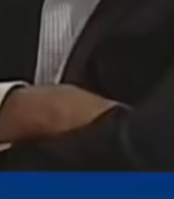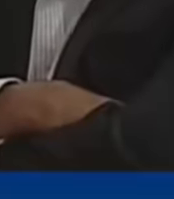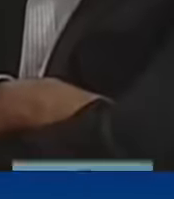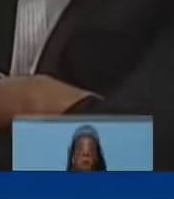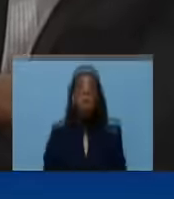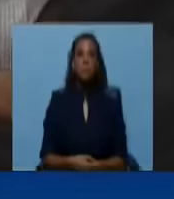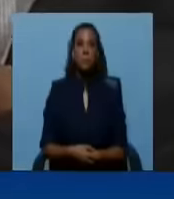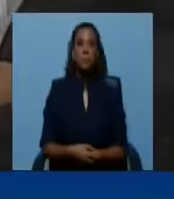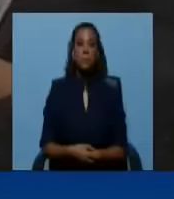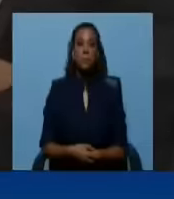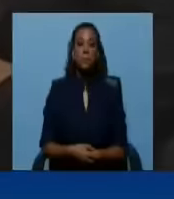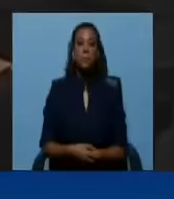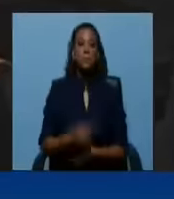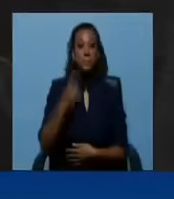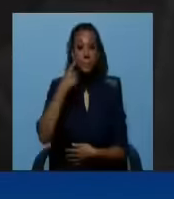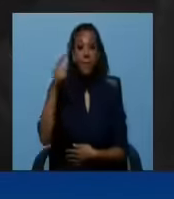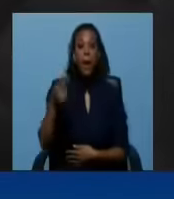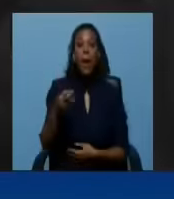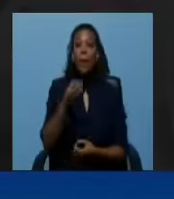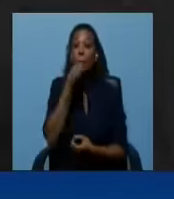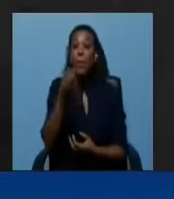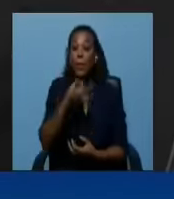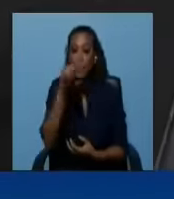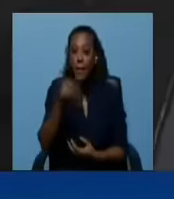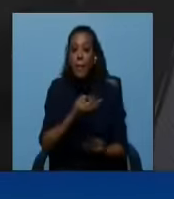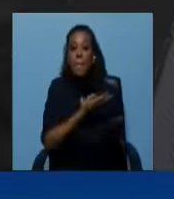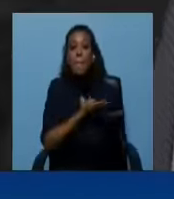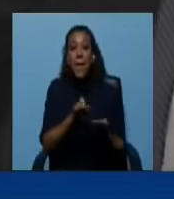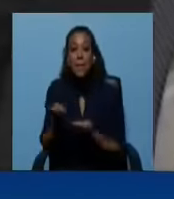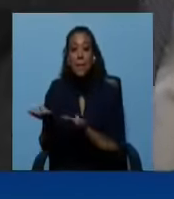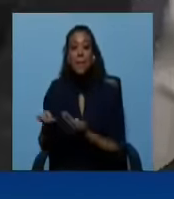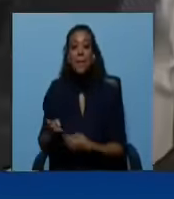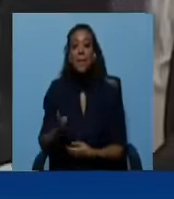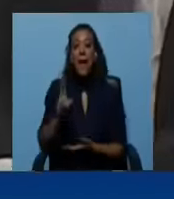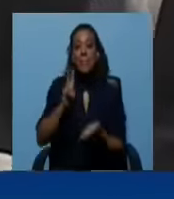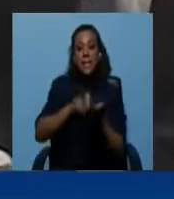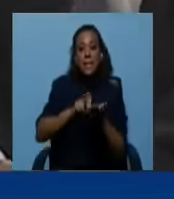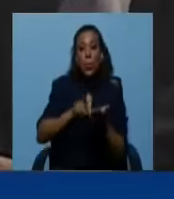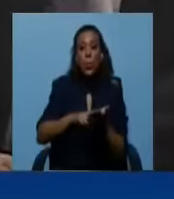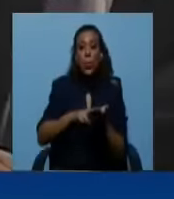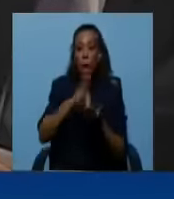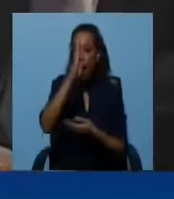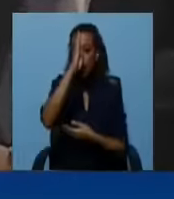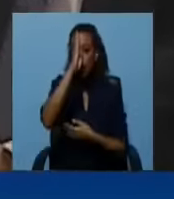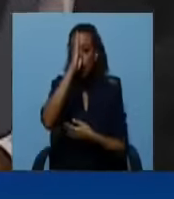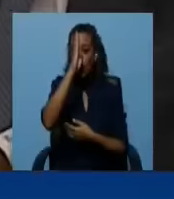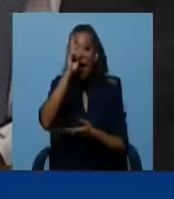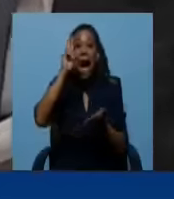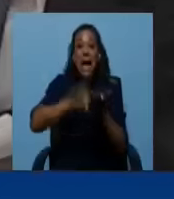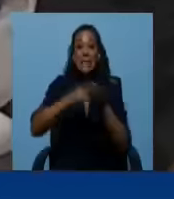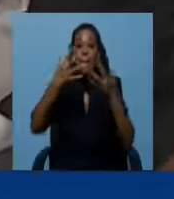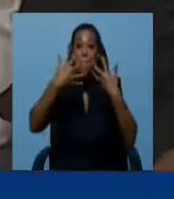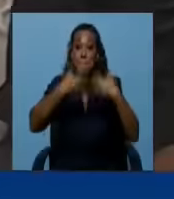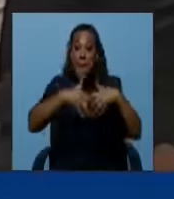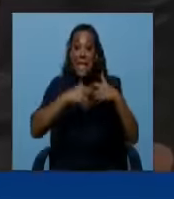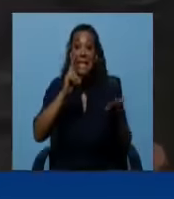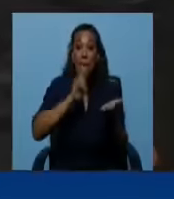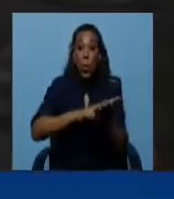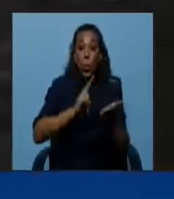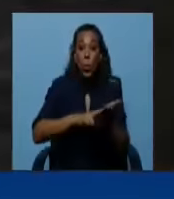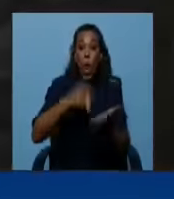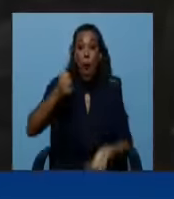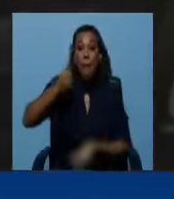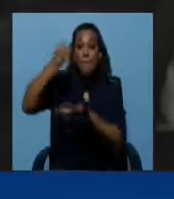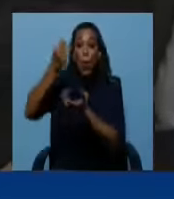los representantes de los bancos los llaman banqueros, ¿cómo se le dice a los del seguro? Aseguradores. Y a lo de las bolsas,